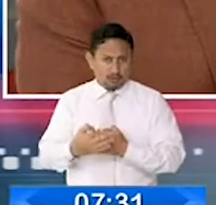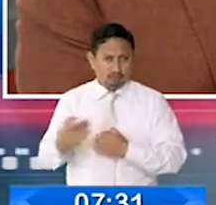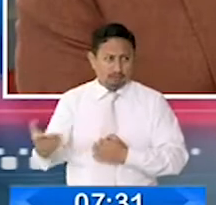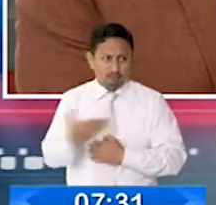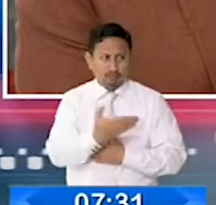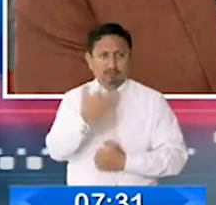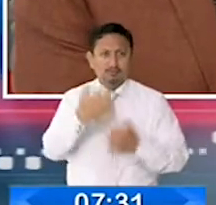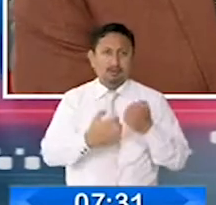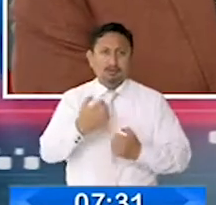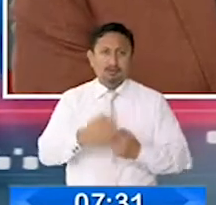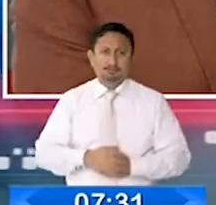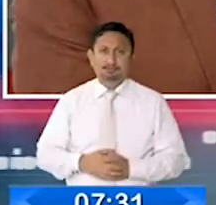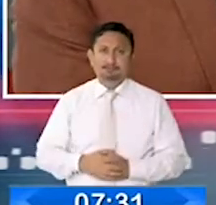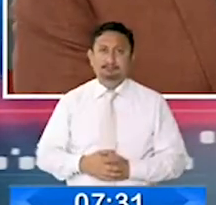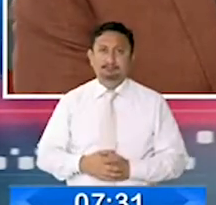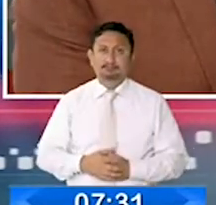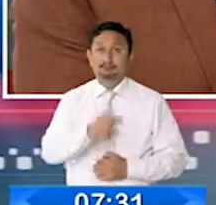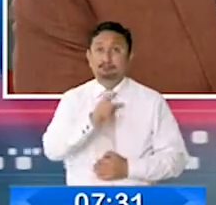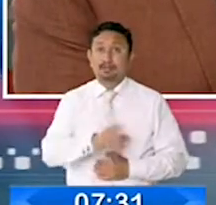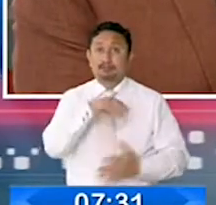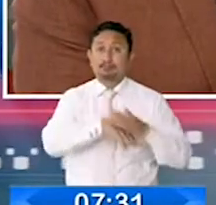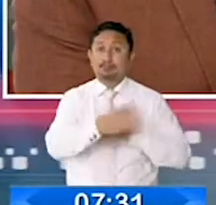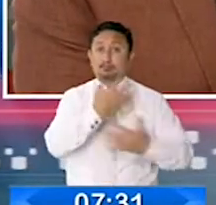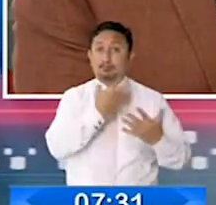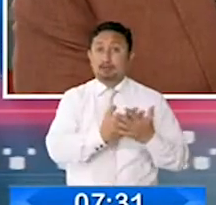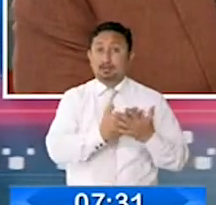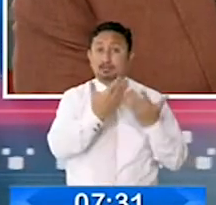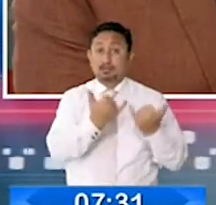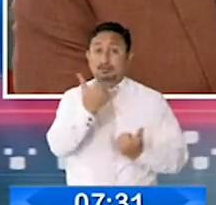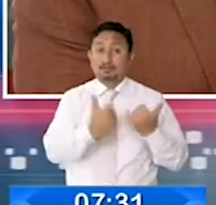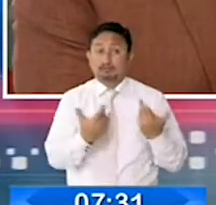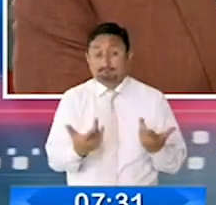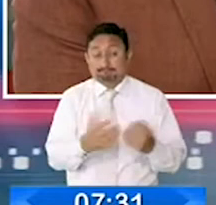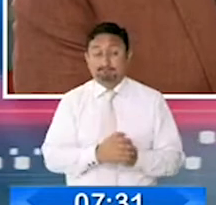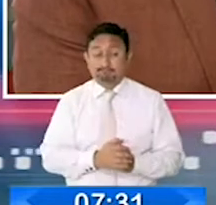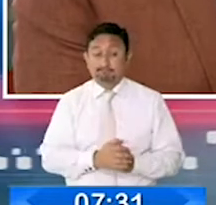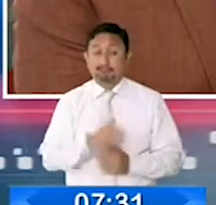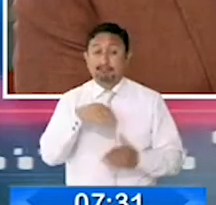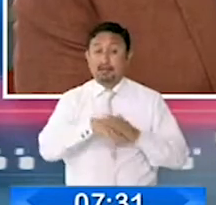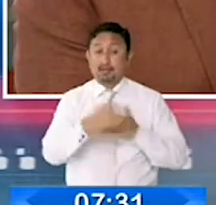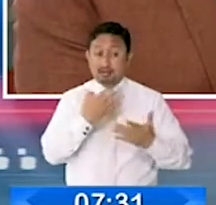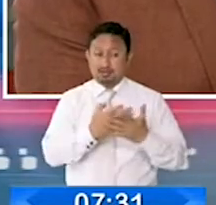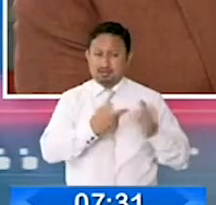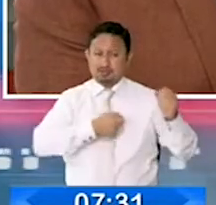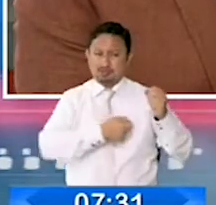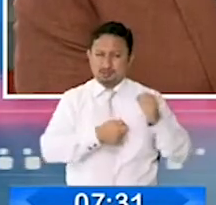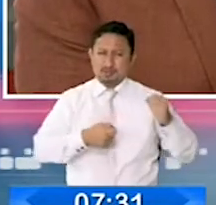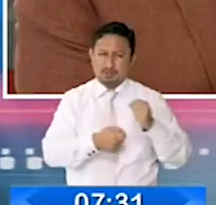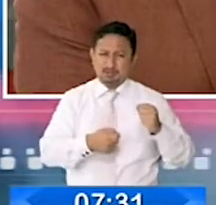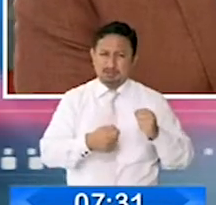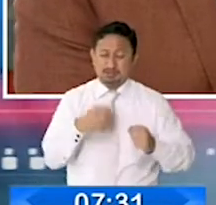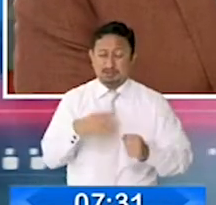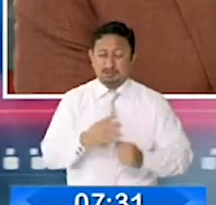frente a este tipo de presos que actualmente ocasionaron lamentablemente una carnicería en los otros 26 de nuestro